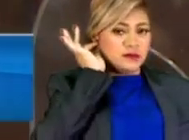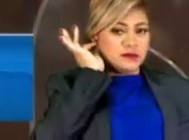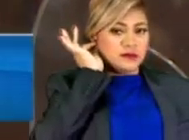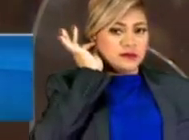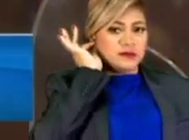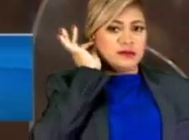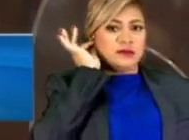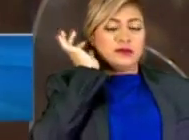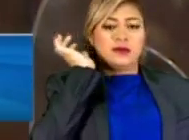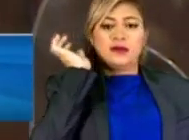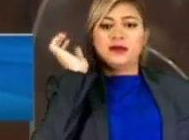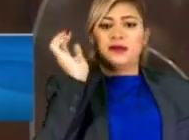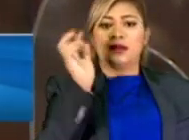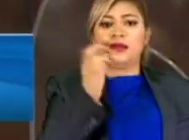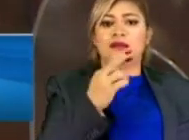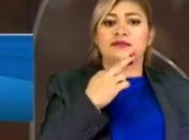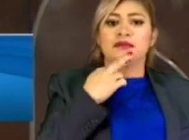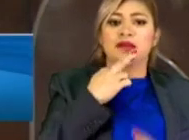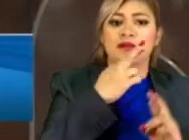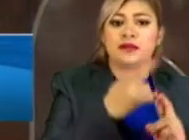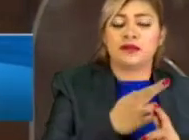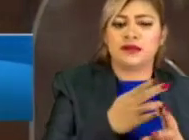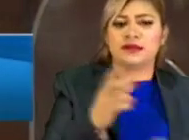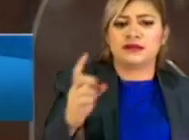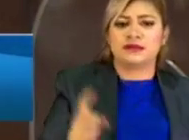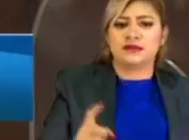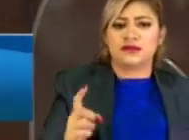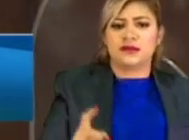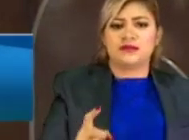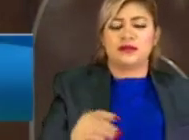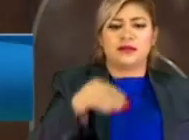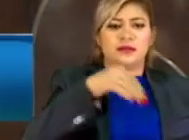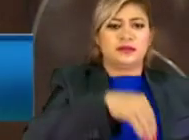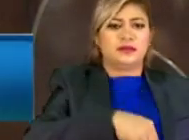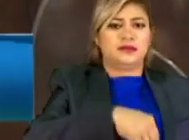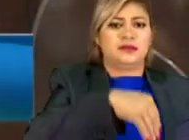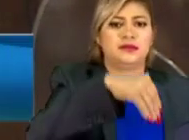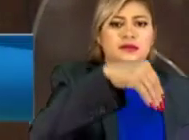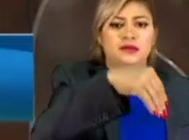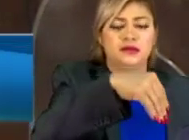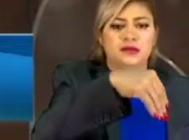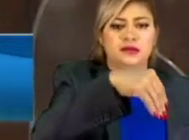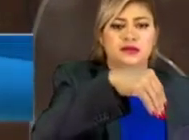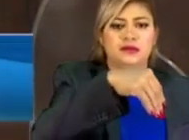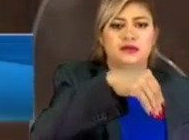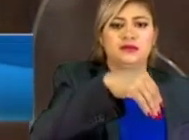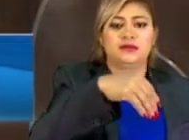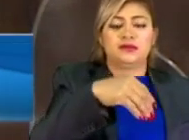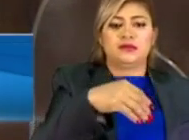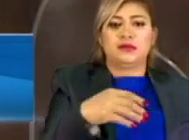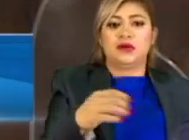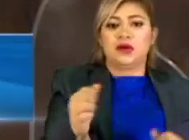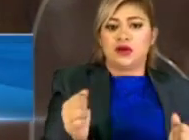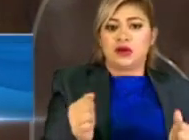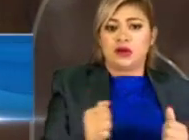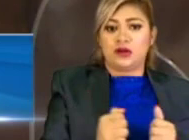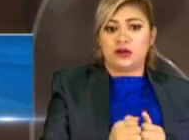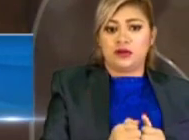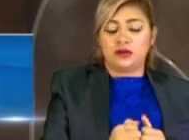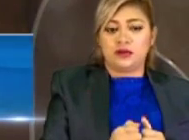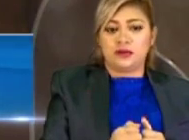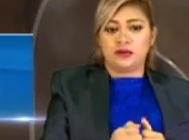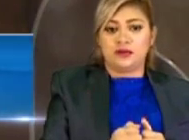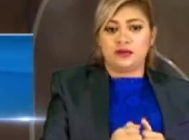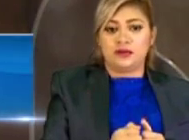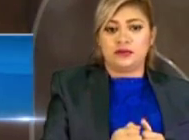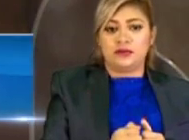para responder a la necesidad de contar con magistrados con criterio independiente,